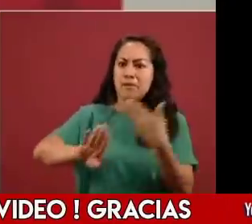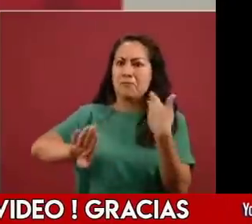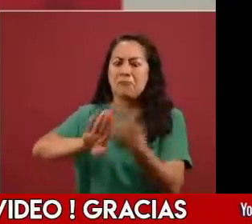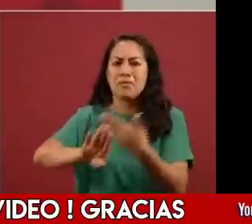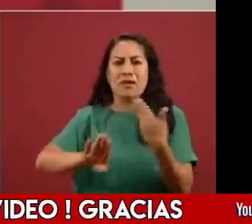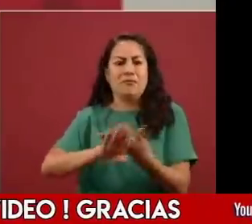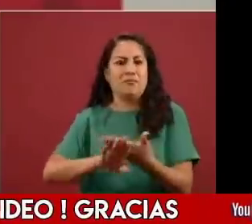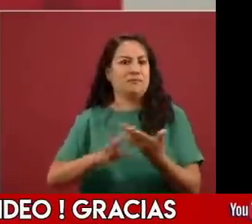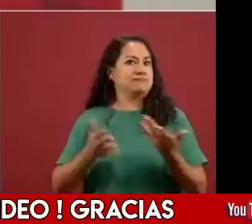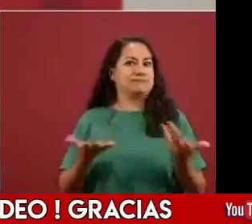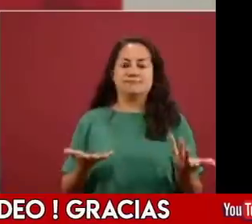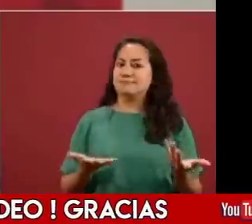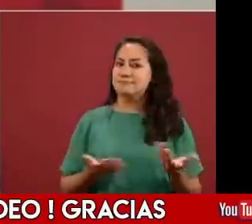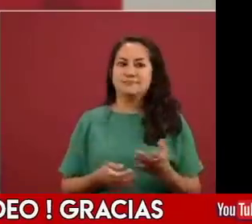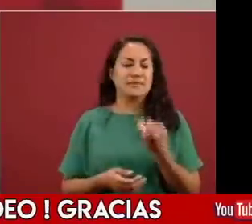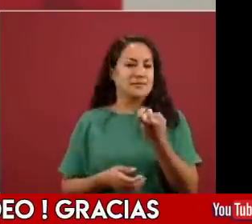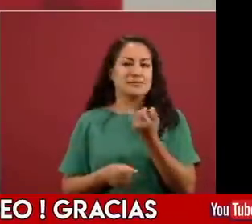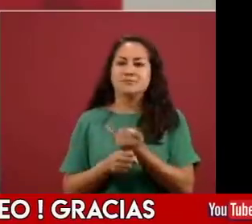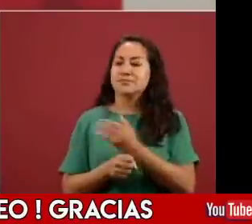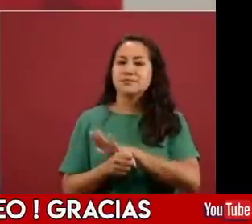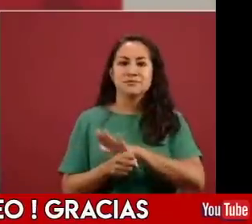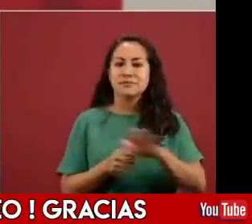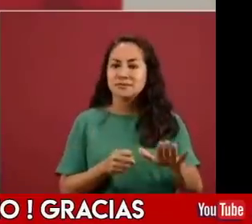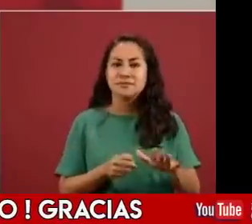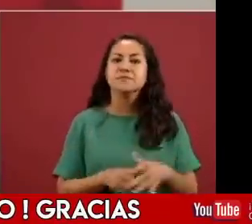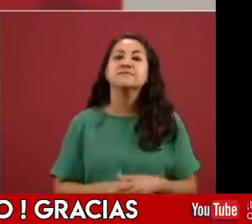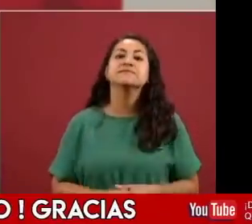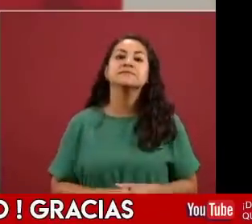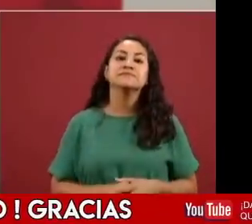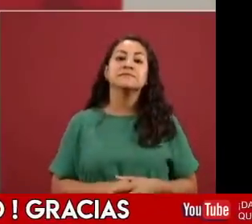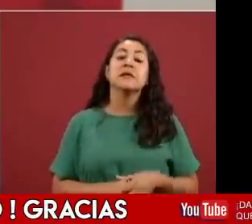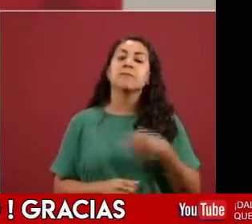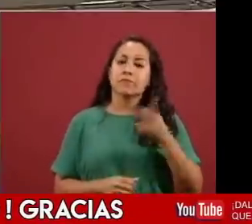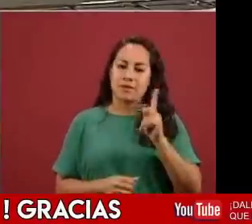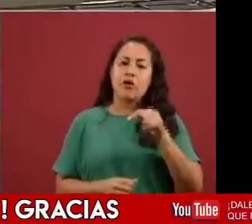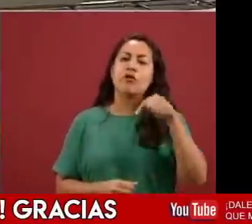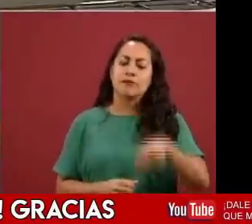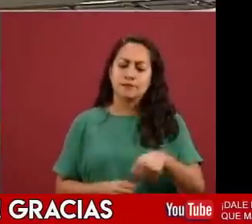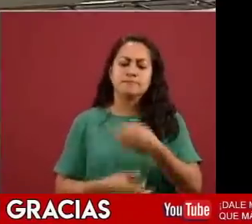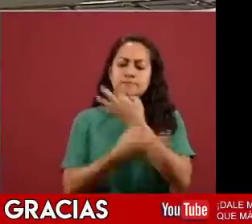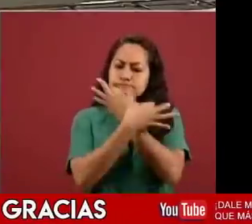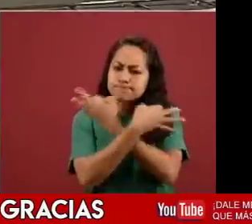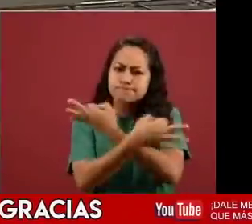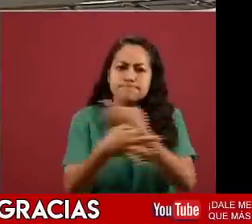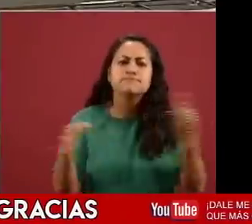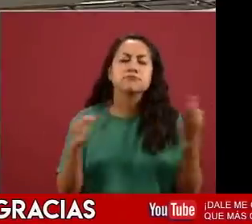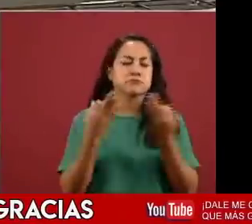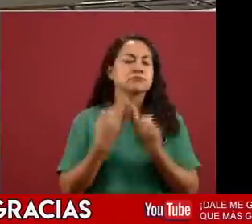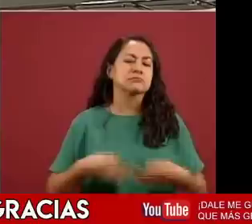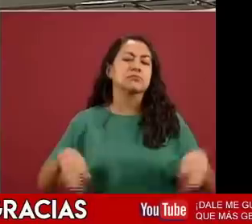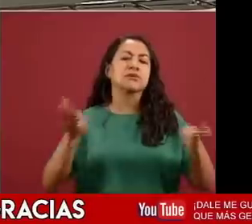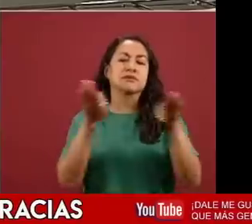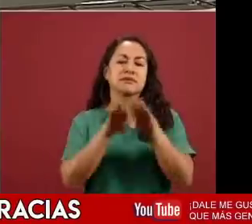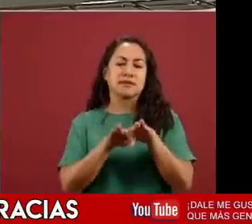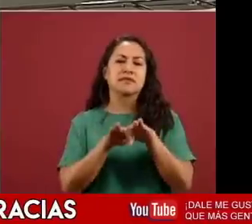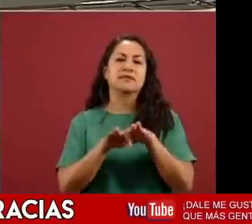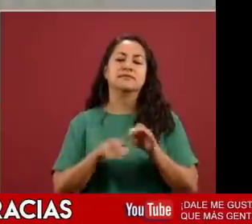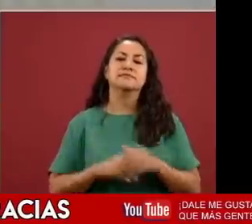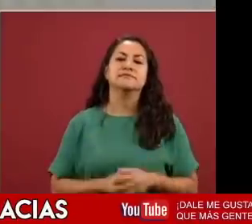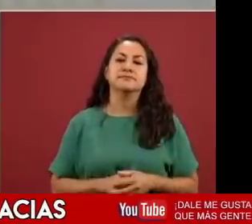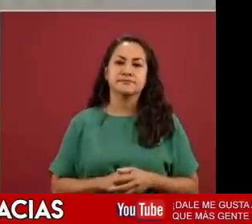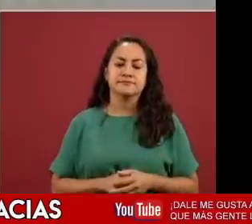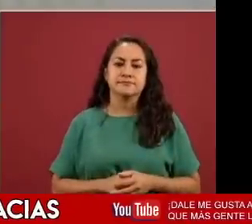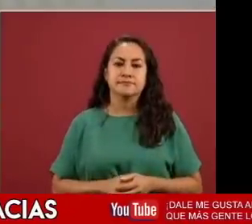trabajadores de la salud pero tenemos una noticia que es importante destacar que el pasado